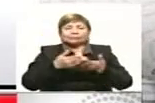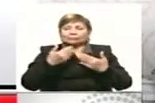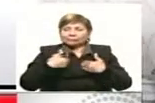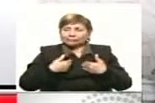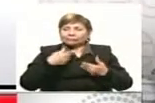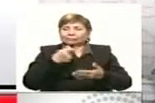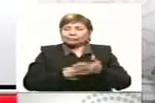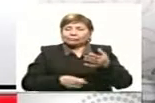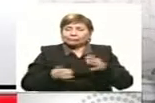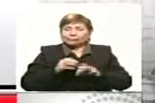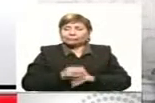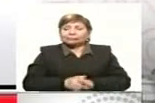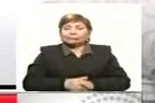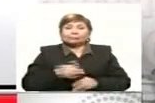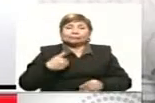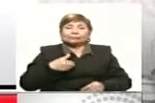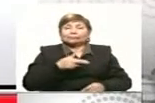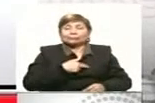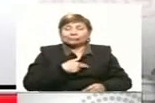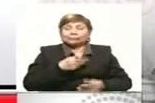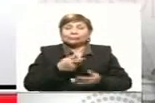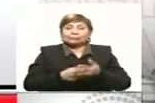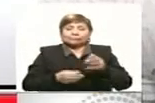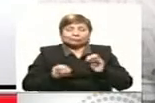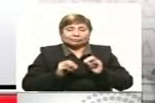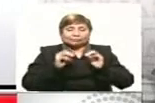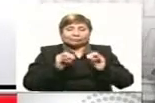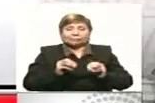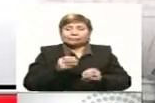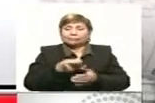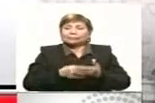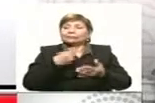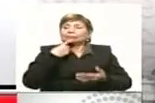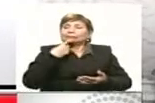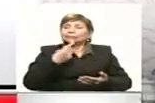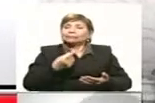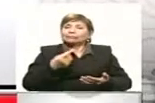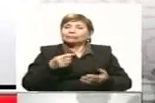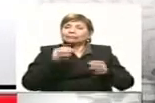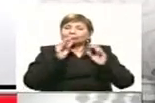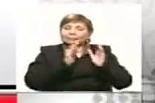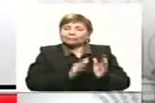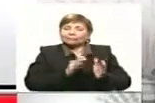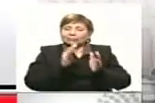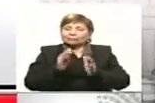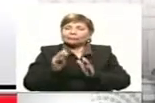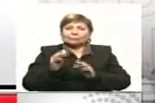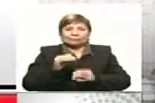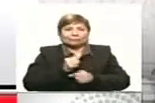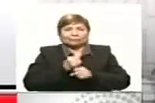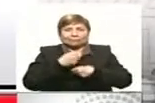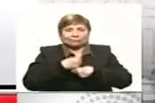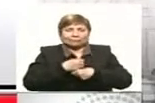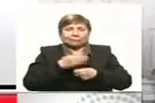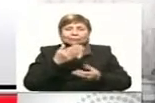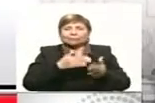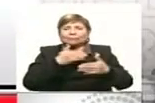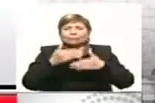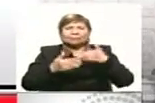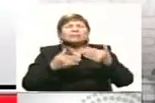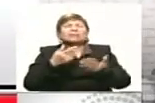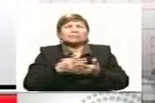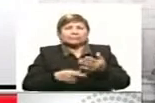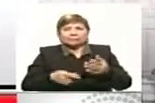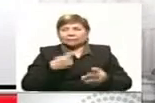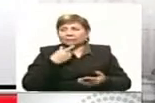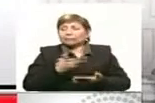Economía y Finanzas ahora es nuestra prioridad en cuanto a inversiones es culminar las obras en curso. Y quiero decirle también,